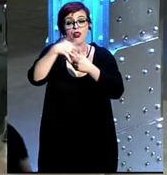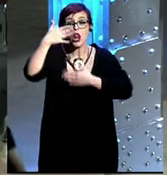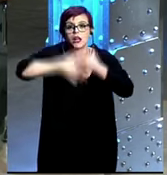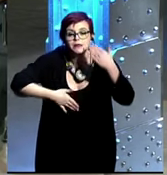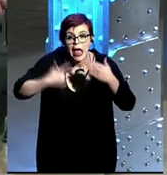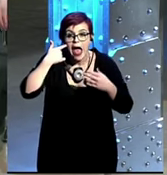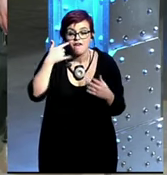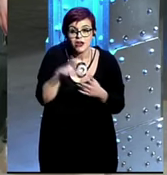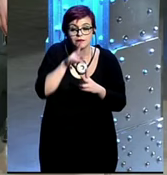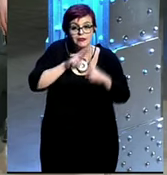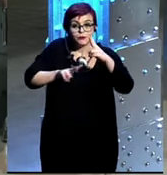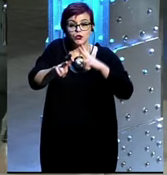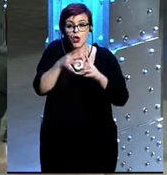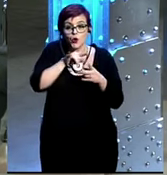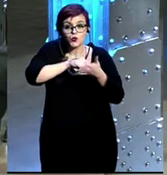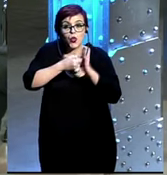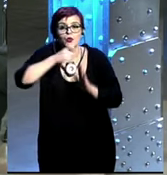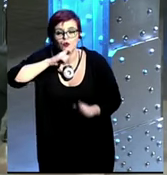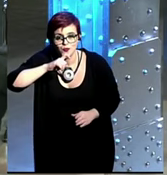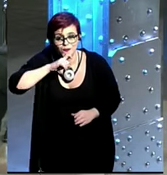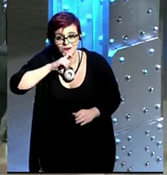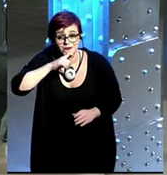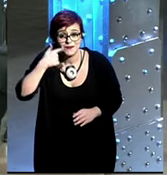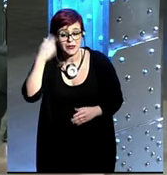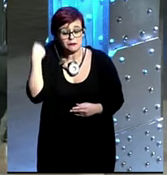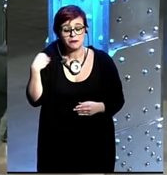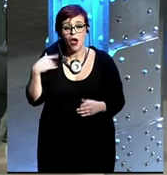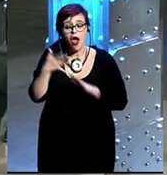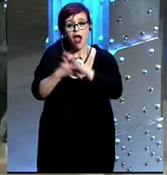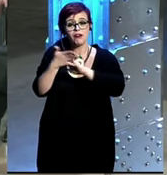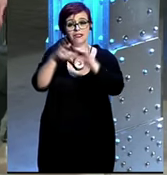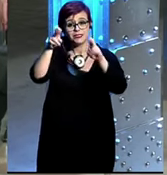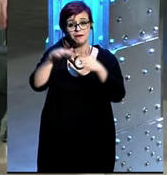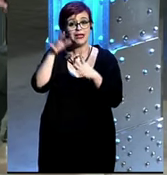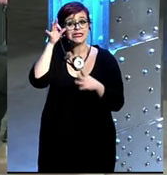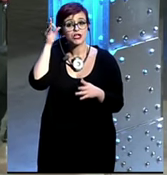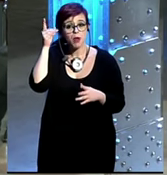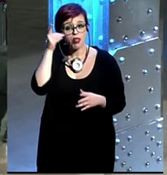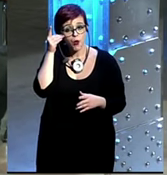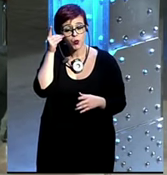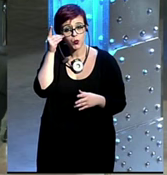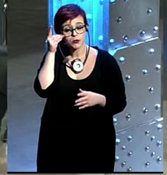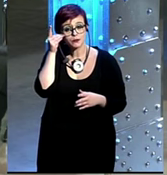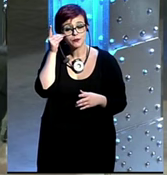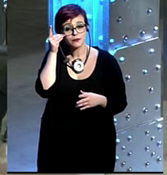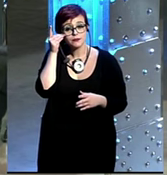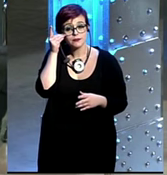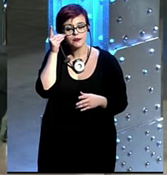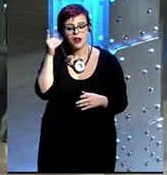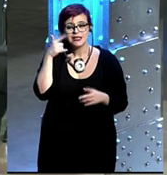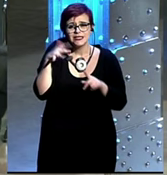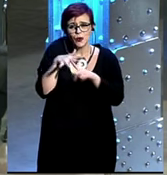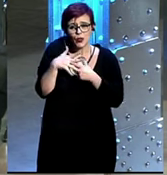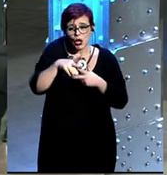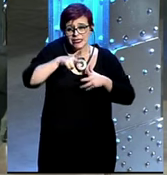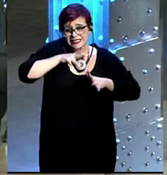cómo respondes ante ellas. Estaba pensando ahora que hablaba, por ejemplo, cuando habla del síndrome de Down, lo terrible